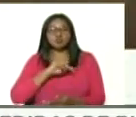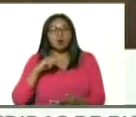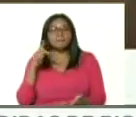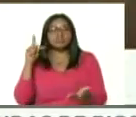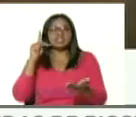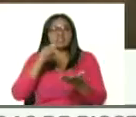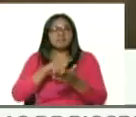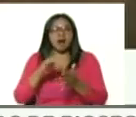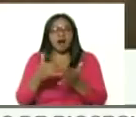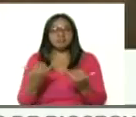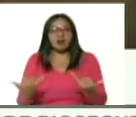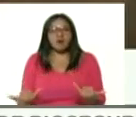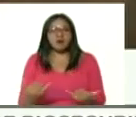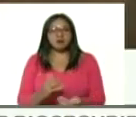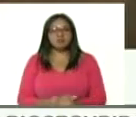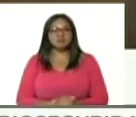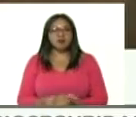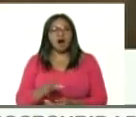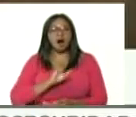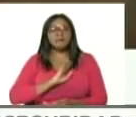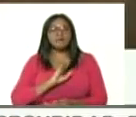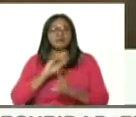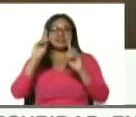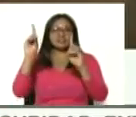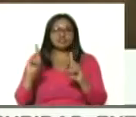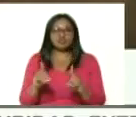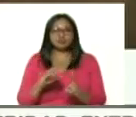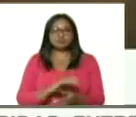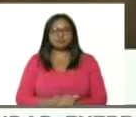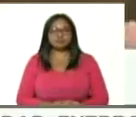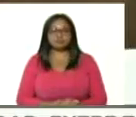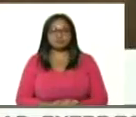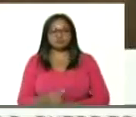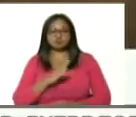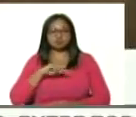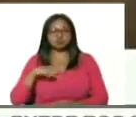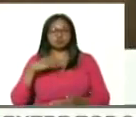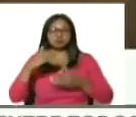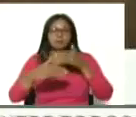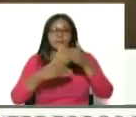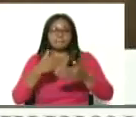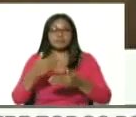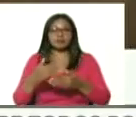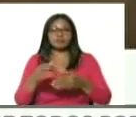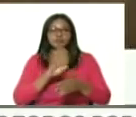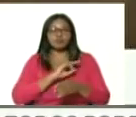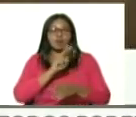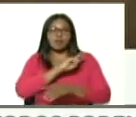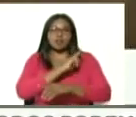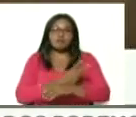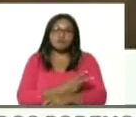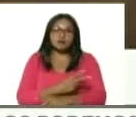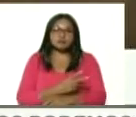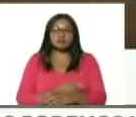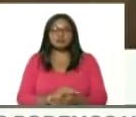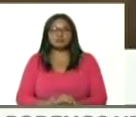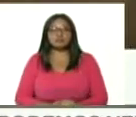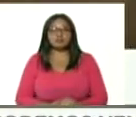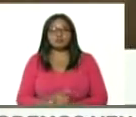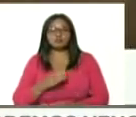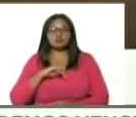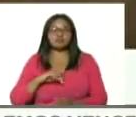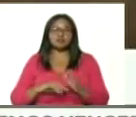y ser protagonista en la toma de las grandes decisiones en los territorios, cómo nosotros avanzamos en la construcción de los poderes que debe desarrollar nuestro